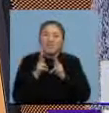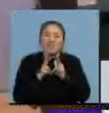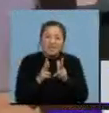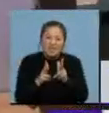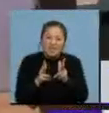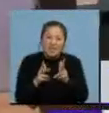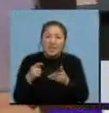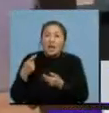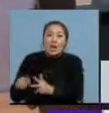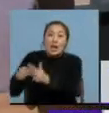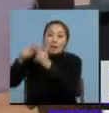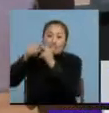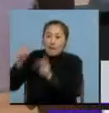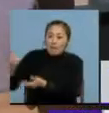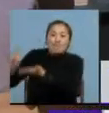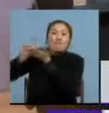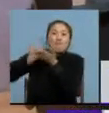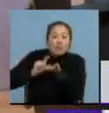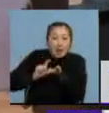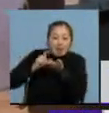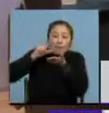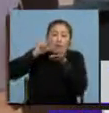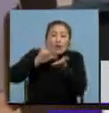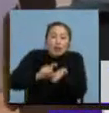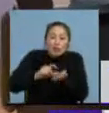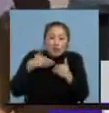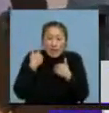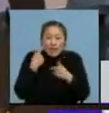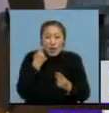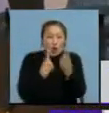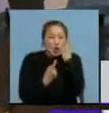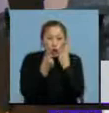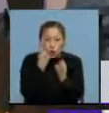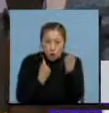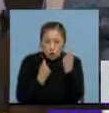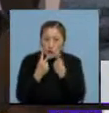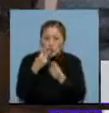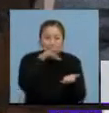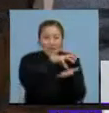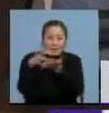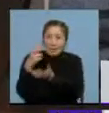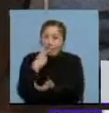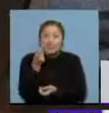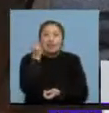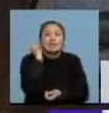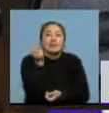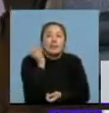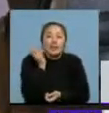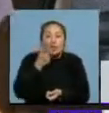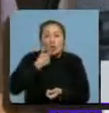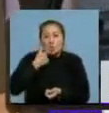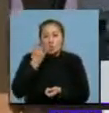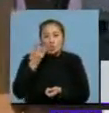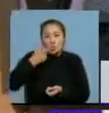las inversiones en energía pero lo que tarifas y las regulaciones el control de las empresas lo fija y lo determinan su